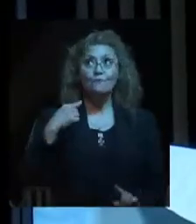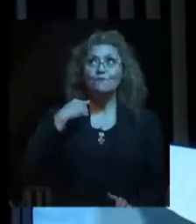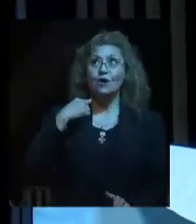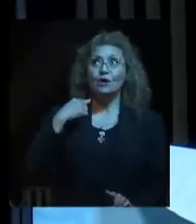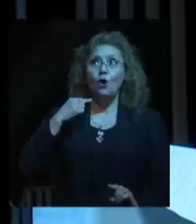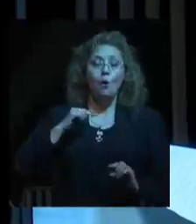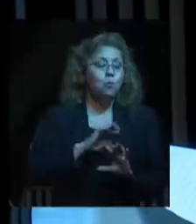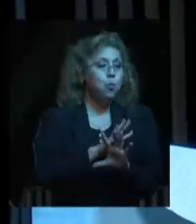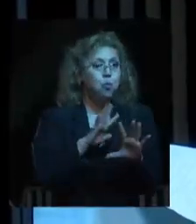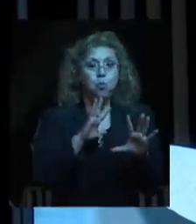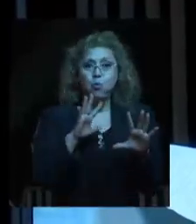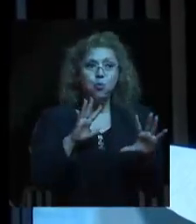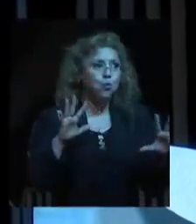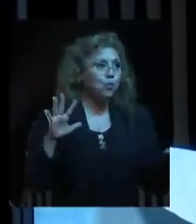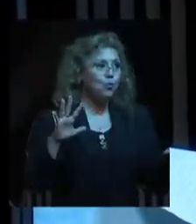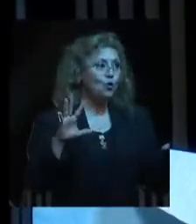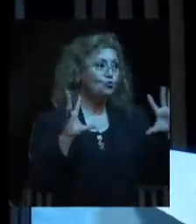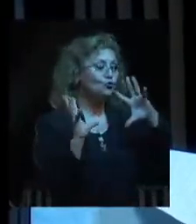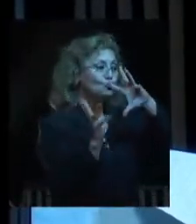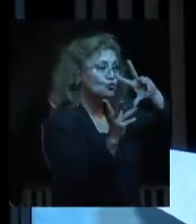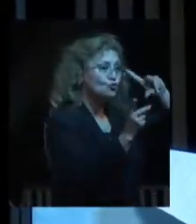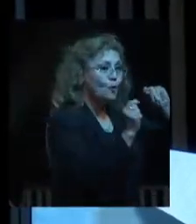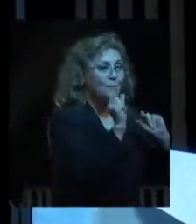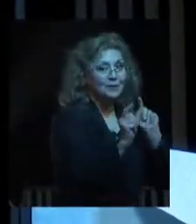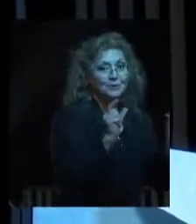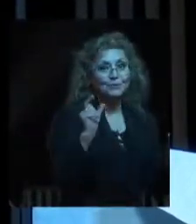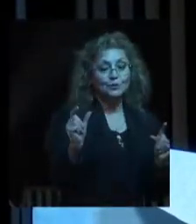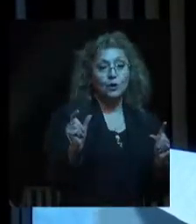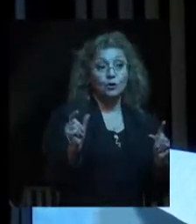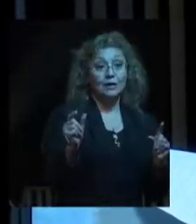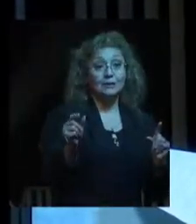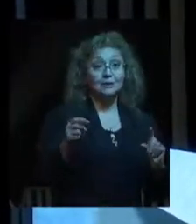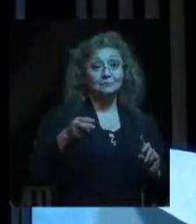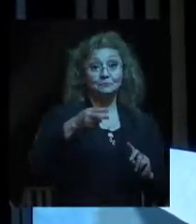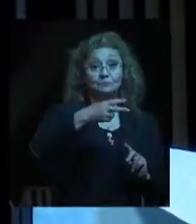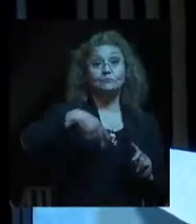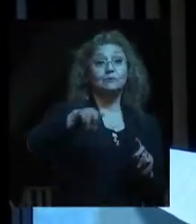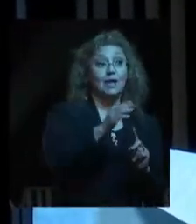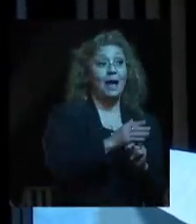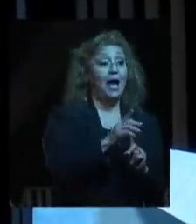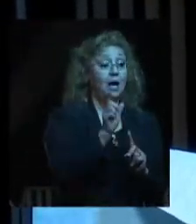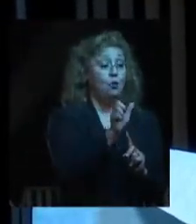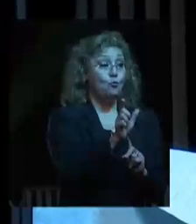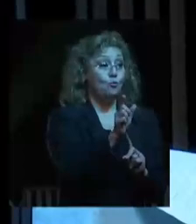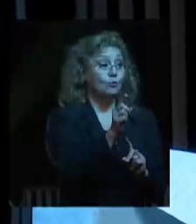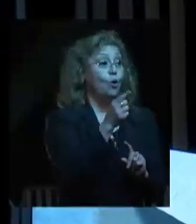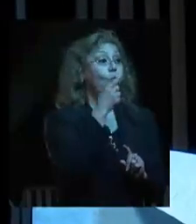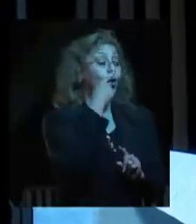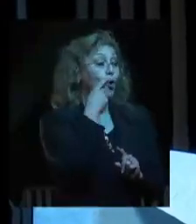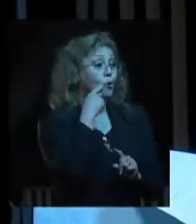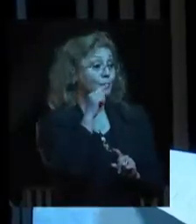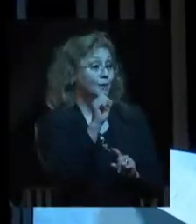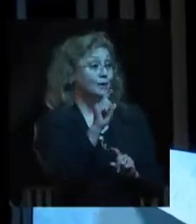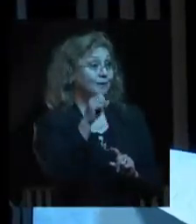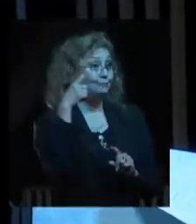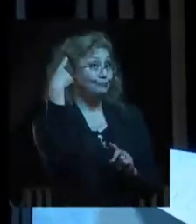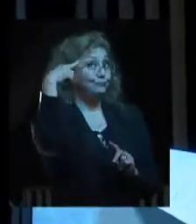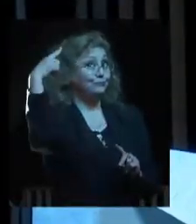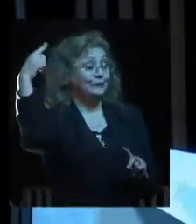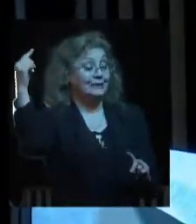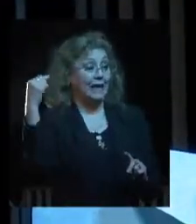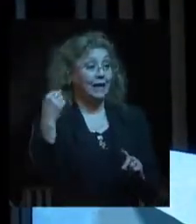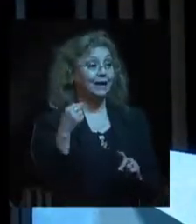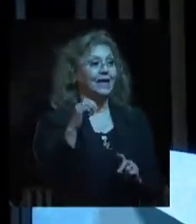enorme en la Tierra. Vamos a mandar el loco que se llama Elon Musk, el dueño de